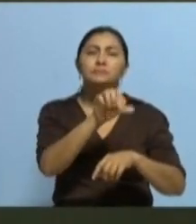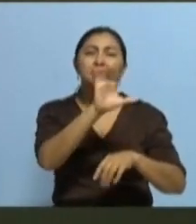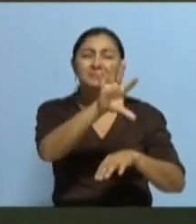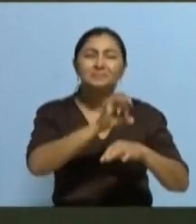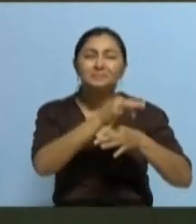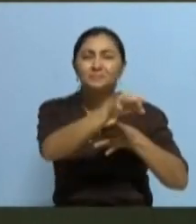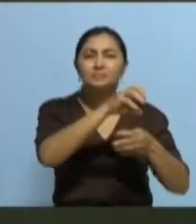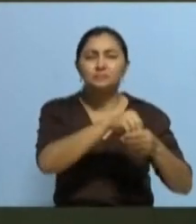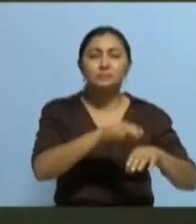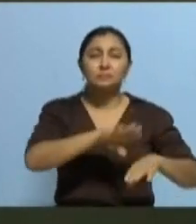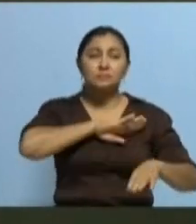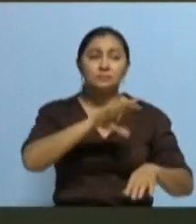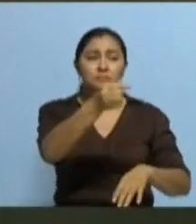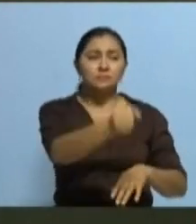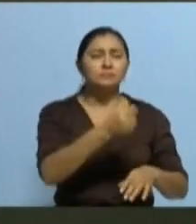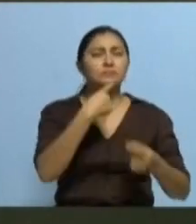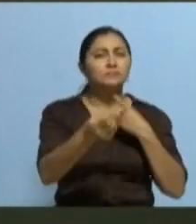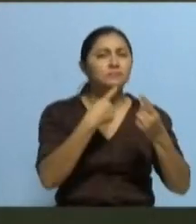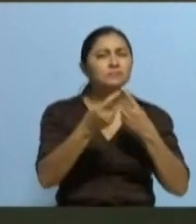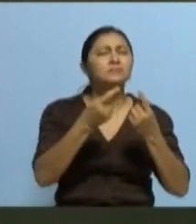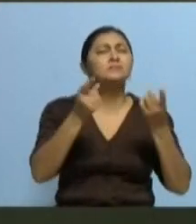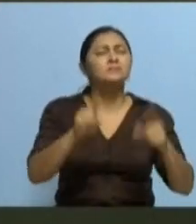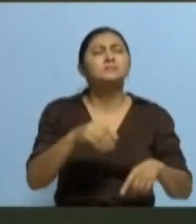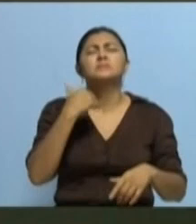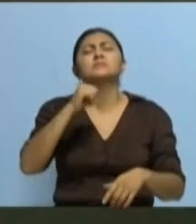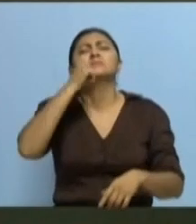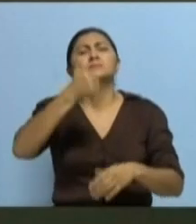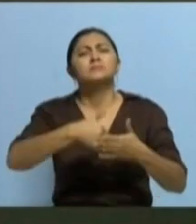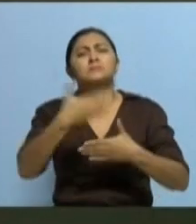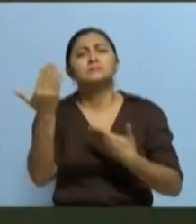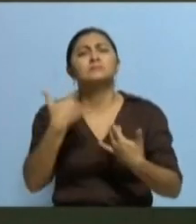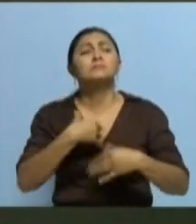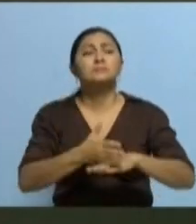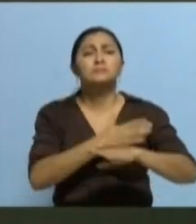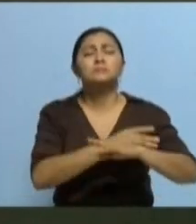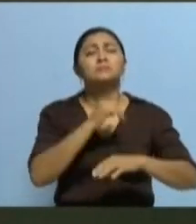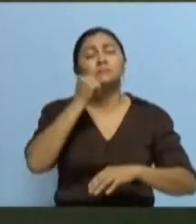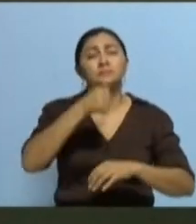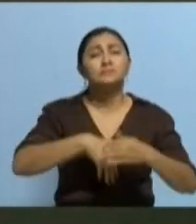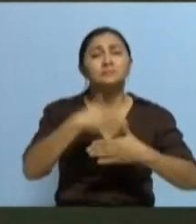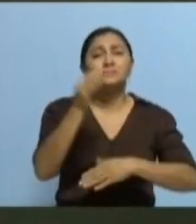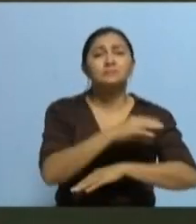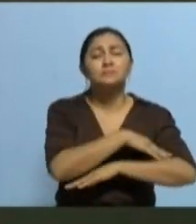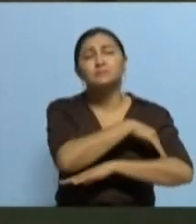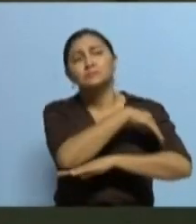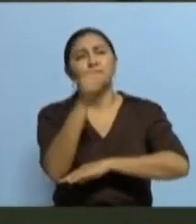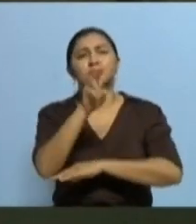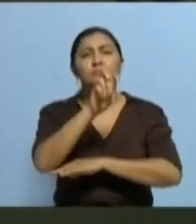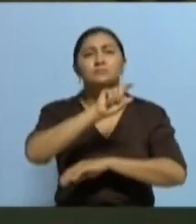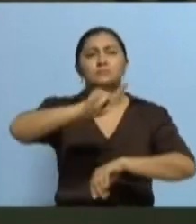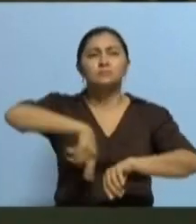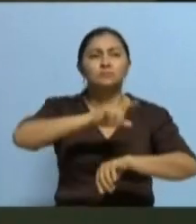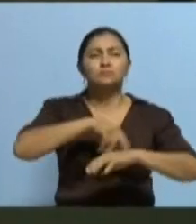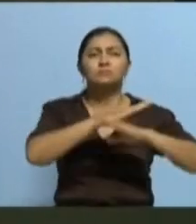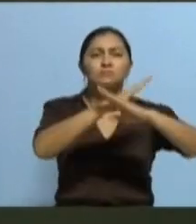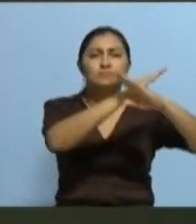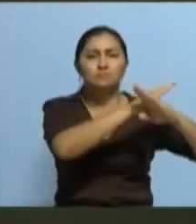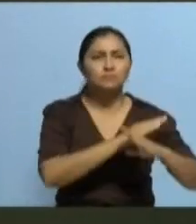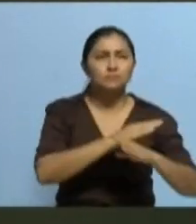tomar muchas precauciones para el día de mañana, donde inicia el paro de 72 horas que ha decretado el ELN en nuestro